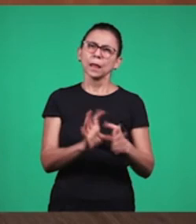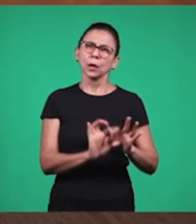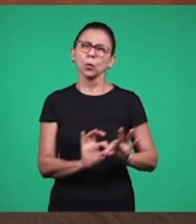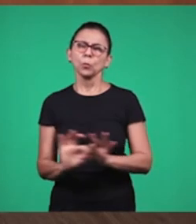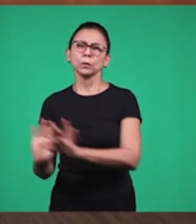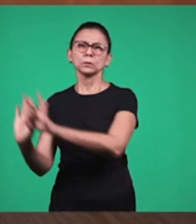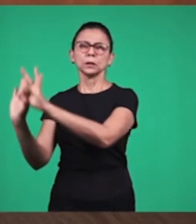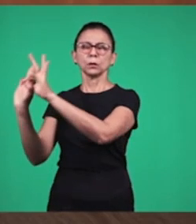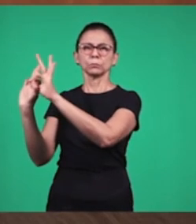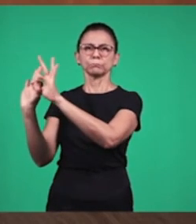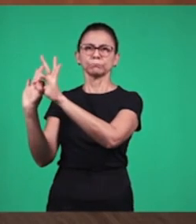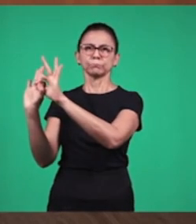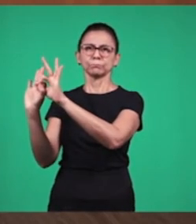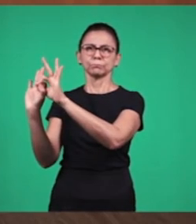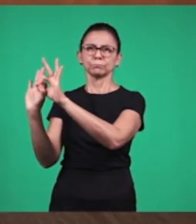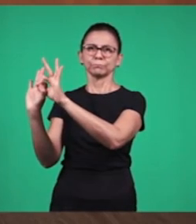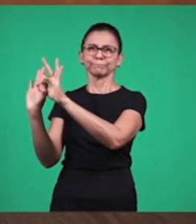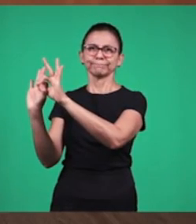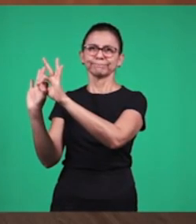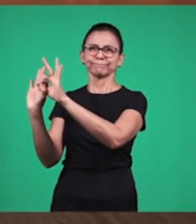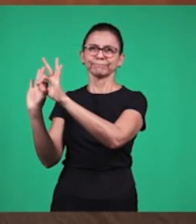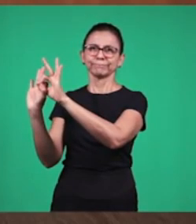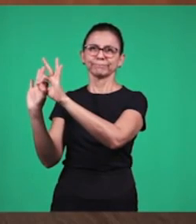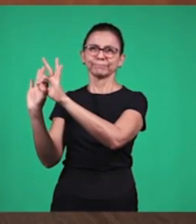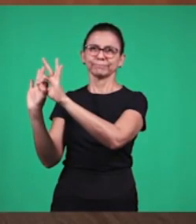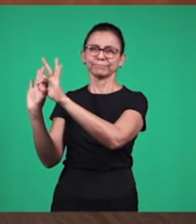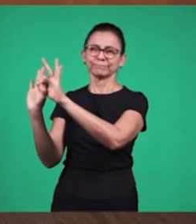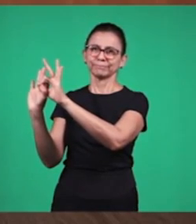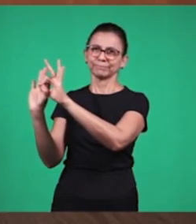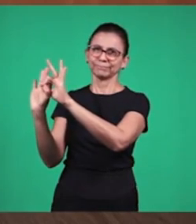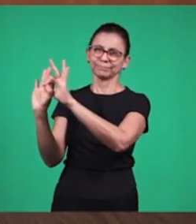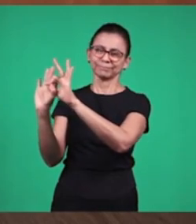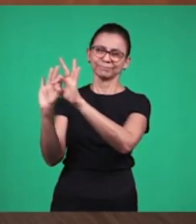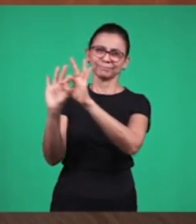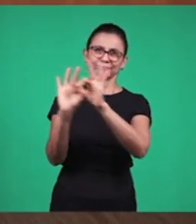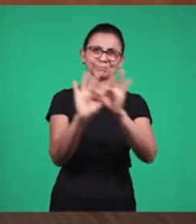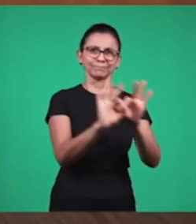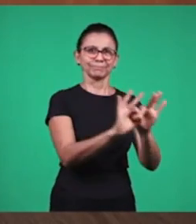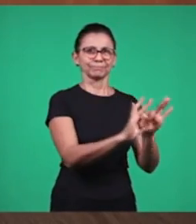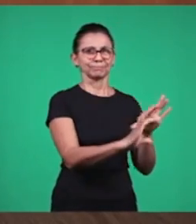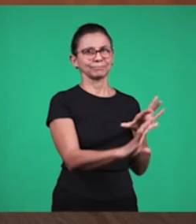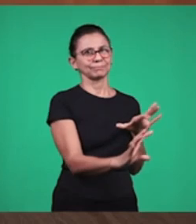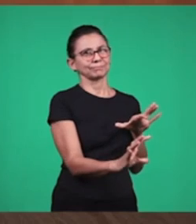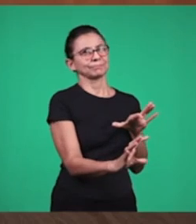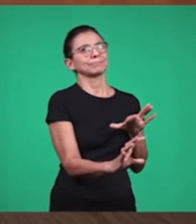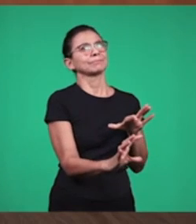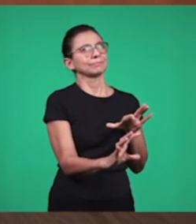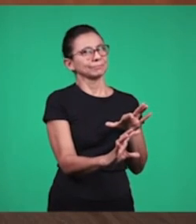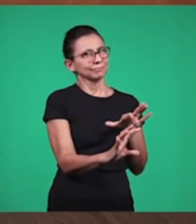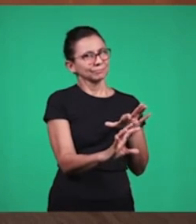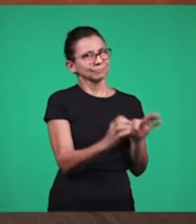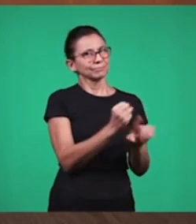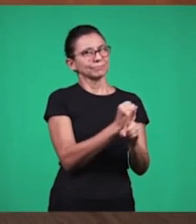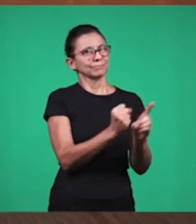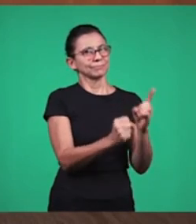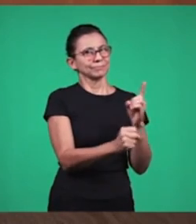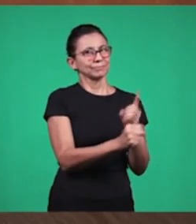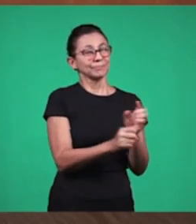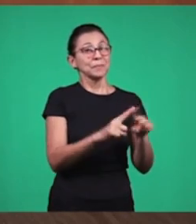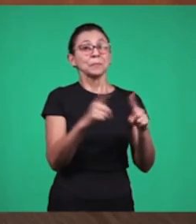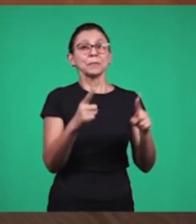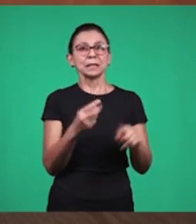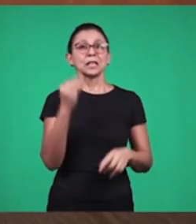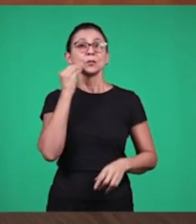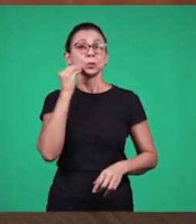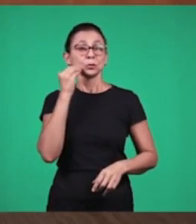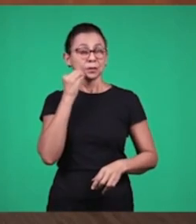Un eslabón, una conexión que para muchos se ha vuelto cada vez más perdido y que podrá ser